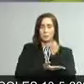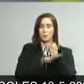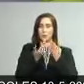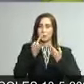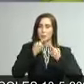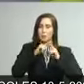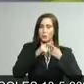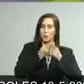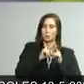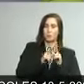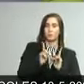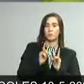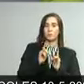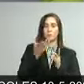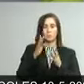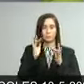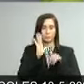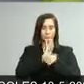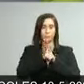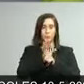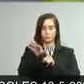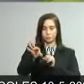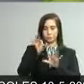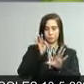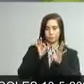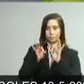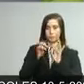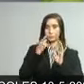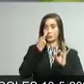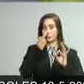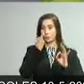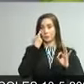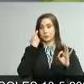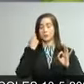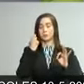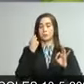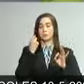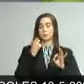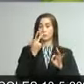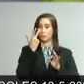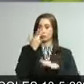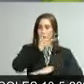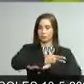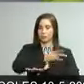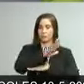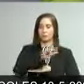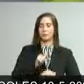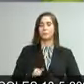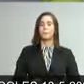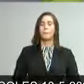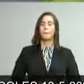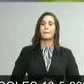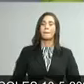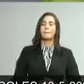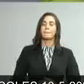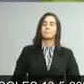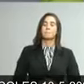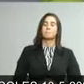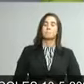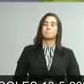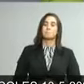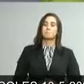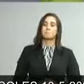las muestras que estarán disponibles durante los operativos. Ahora sí, gracias.